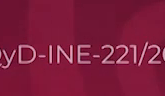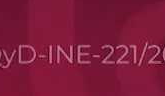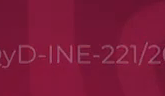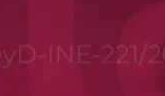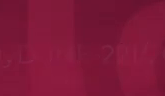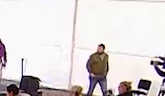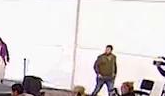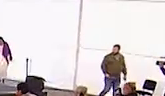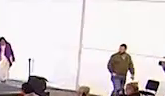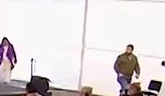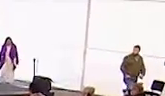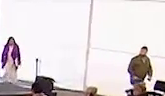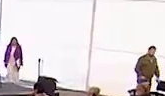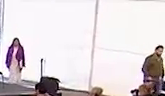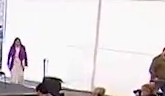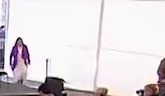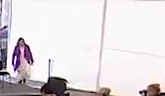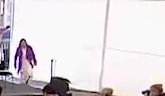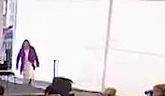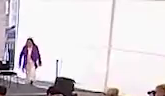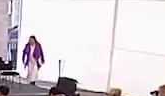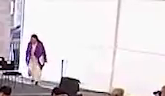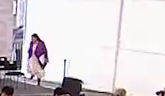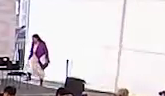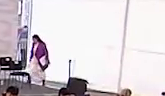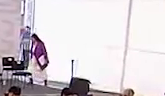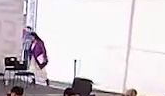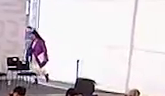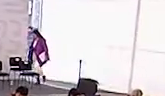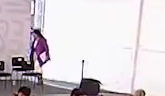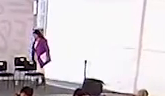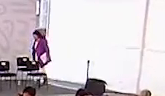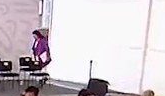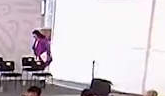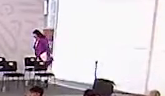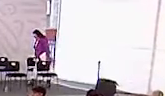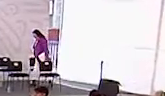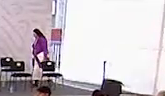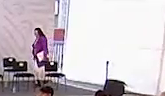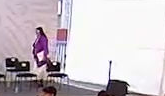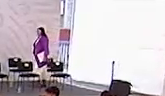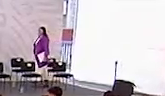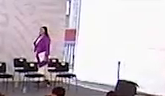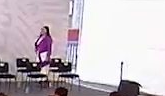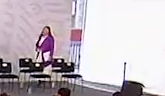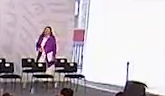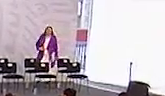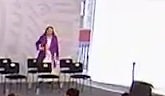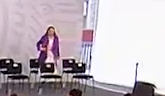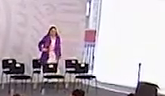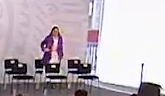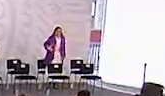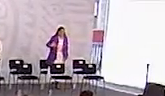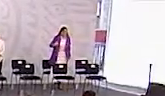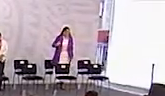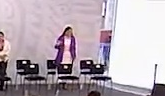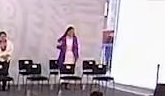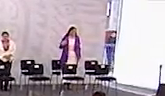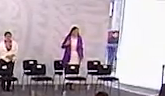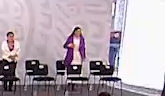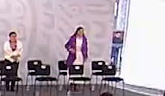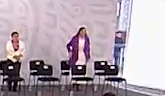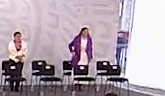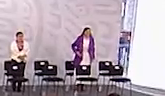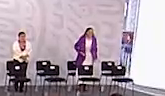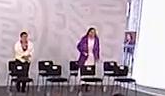Nacional Electoral. Bueno, pues nos da mucho gusto estar aquí en Morelia, la capital